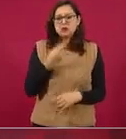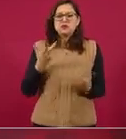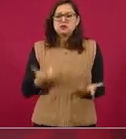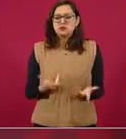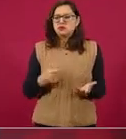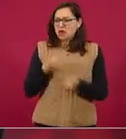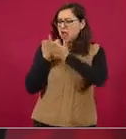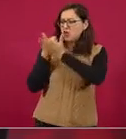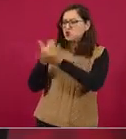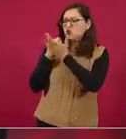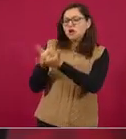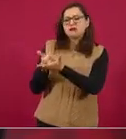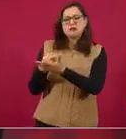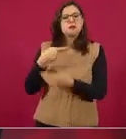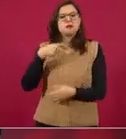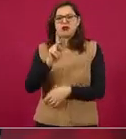quiere